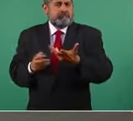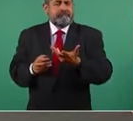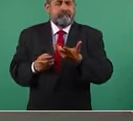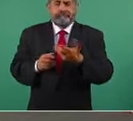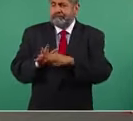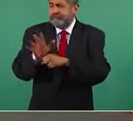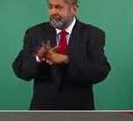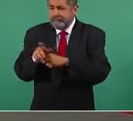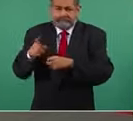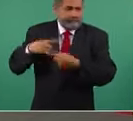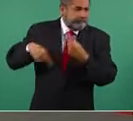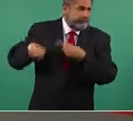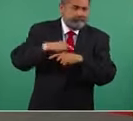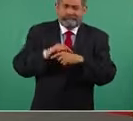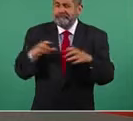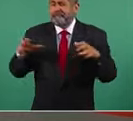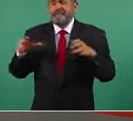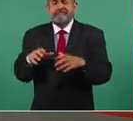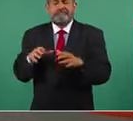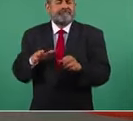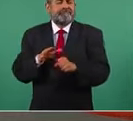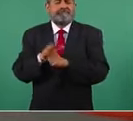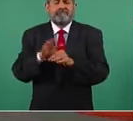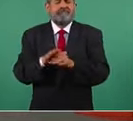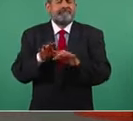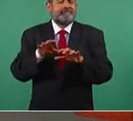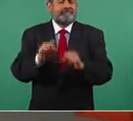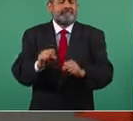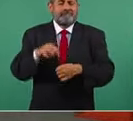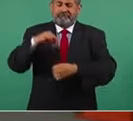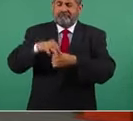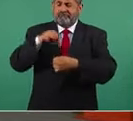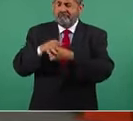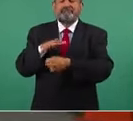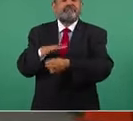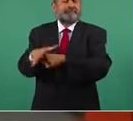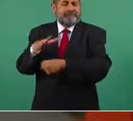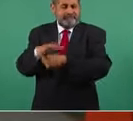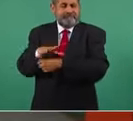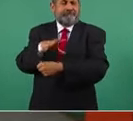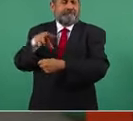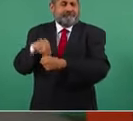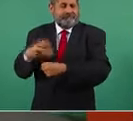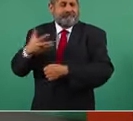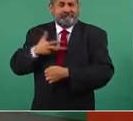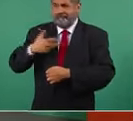reúnen los votos suficientes.